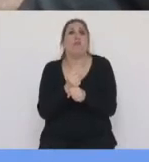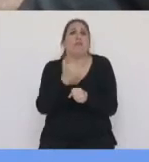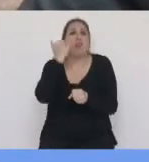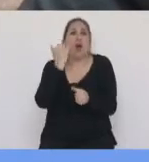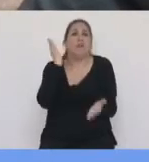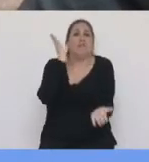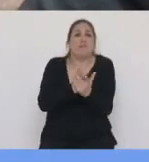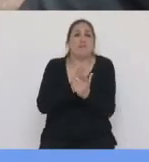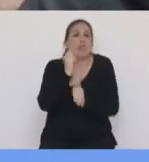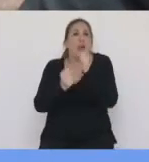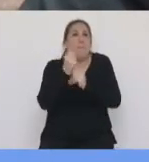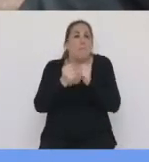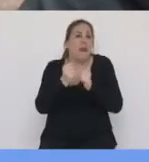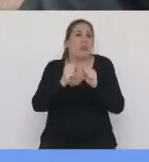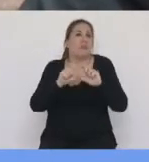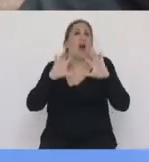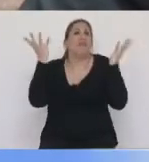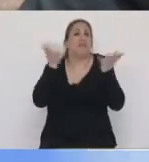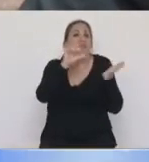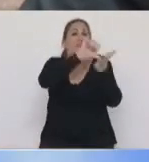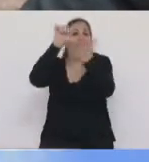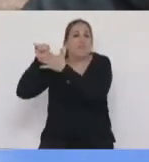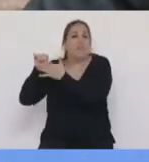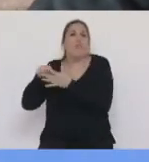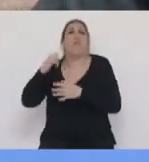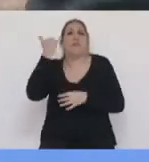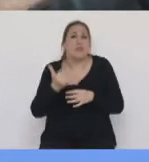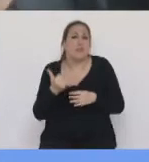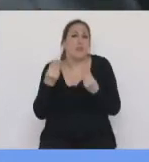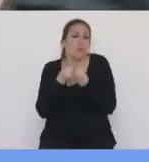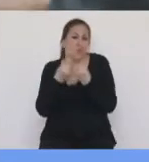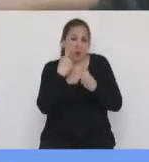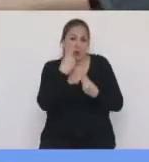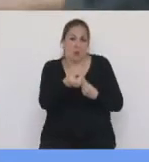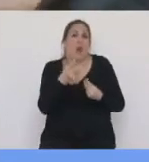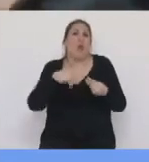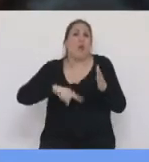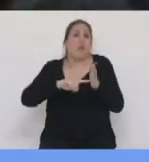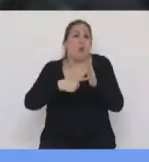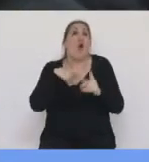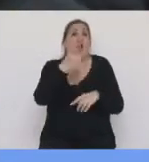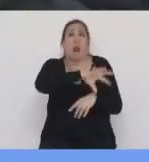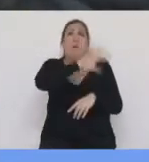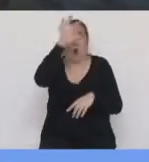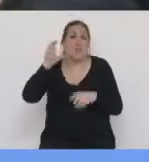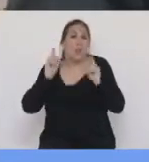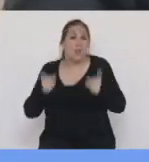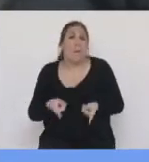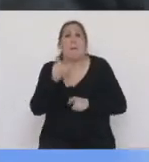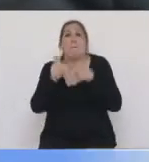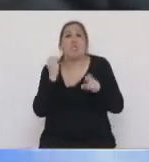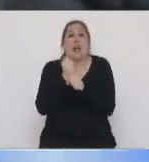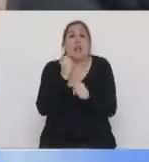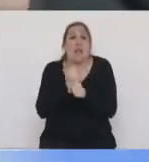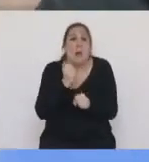que precarizan ustedes lo habrán visto en la ciudad conocer es en muchas ciudades del interior también a esos trabajadores que